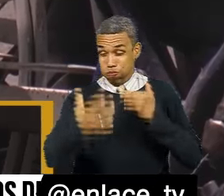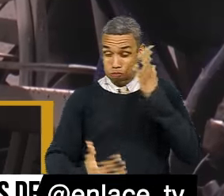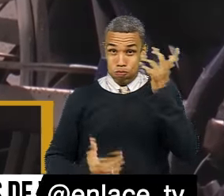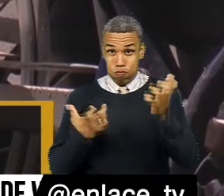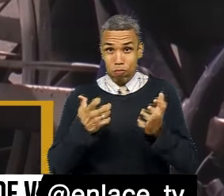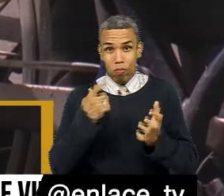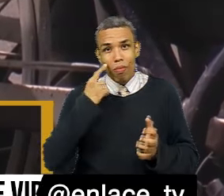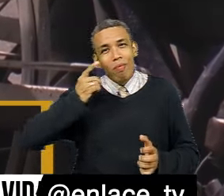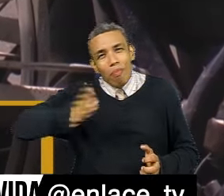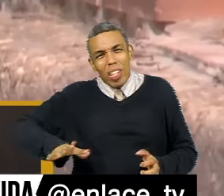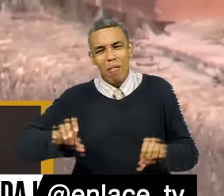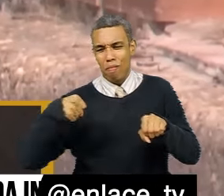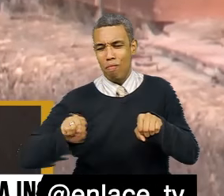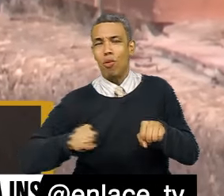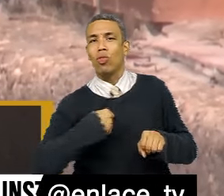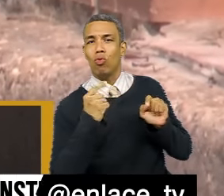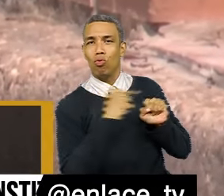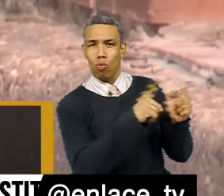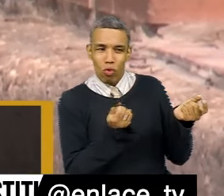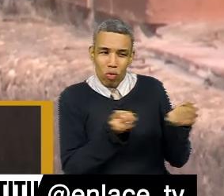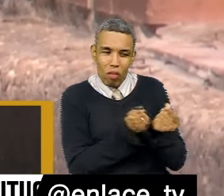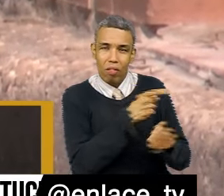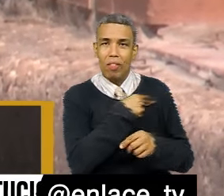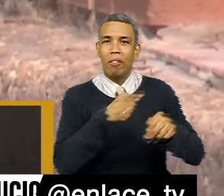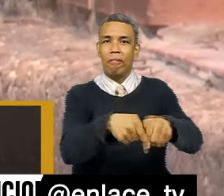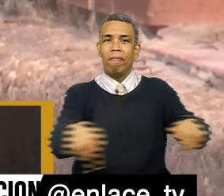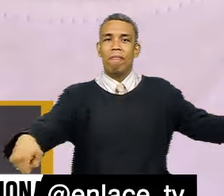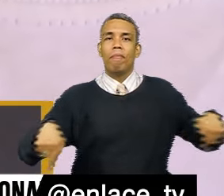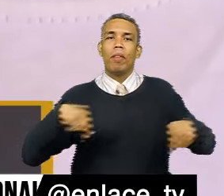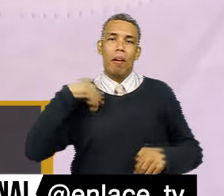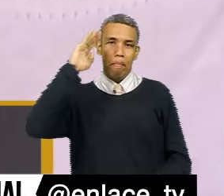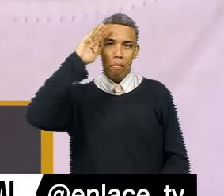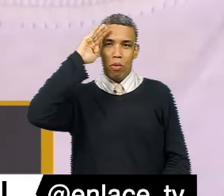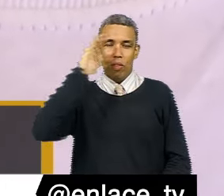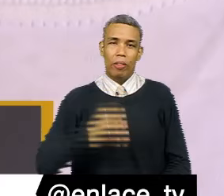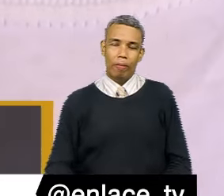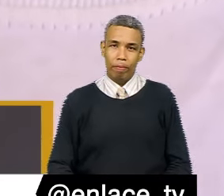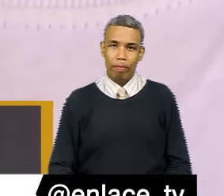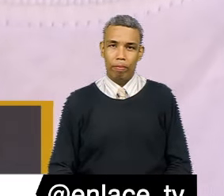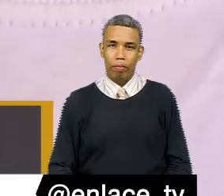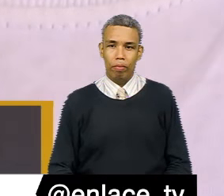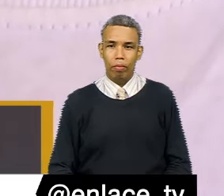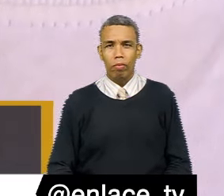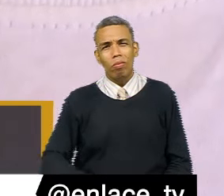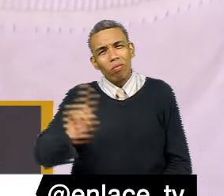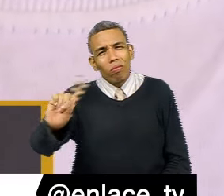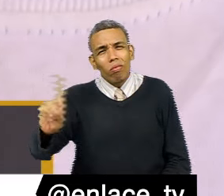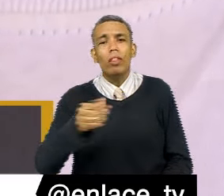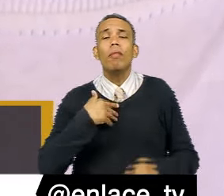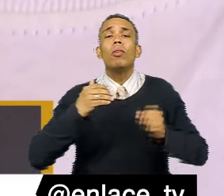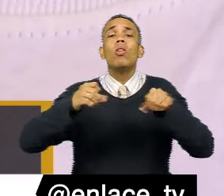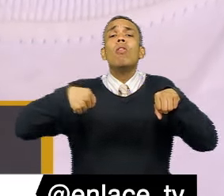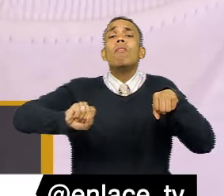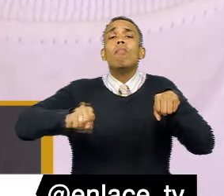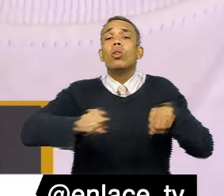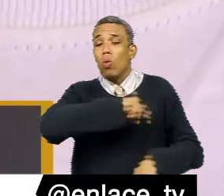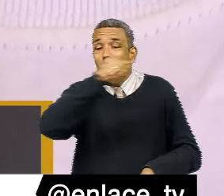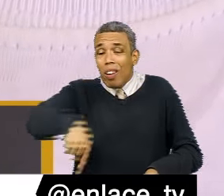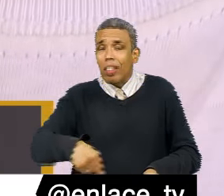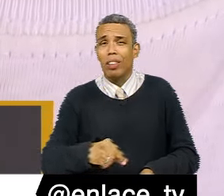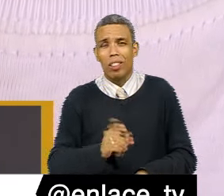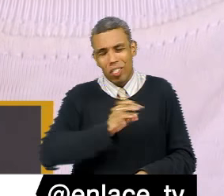cuyo comando está ubicado a pocos pasos del lugar donde se presentó la quema. Que tampoco vuelvan a parquear más las motos por aquí. Esas motos no las queremos más aquí en la